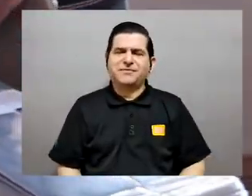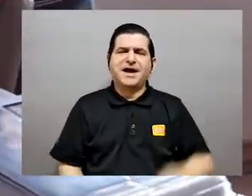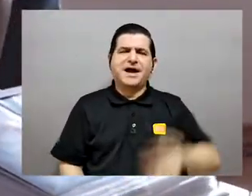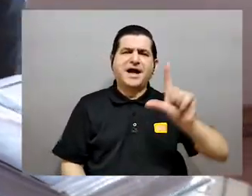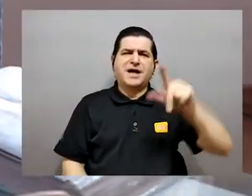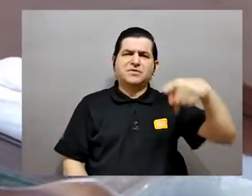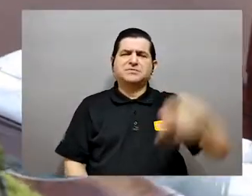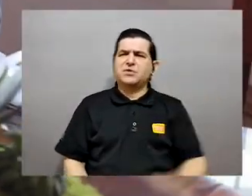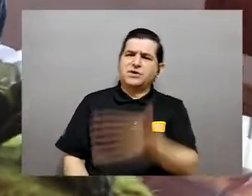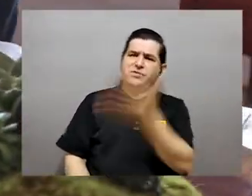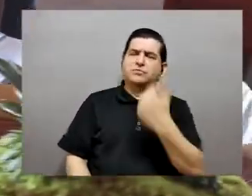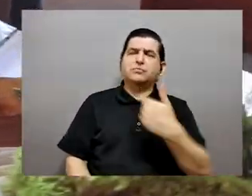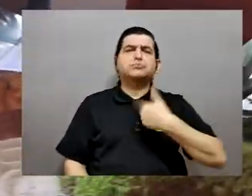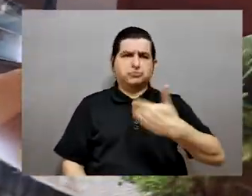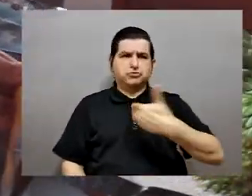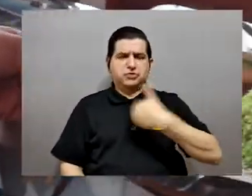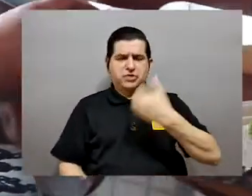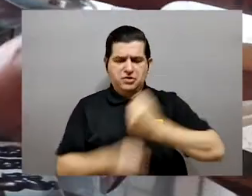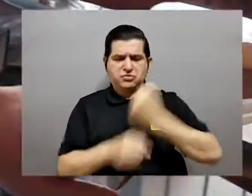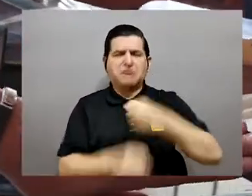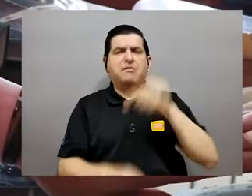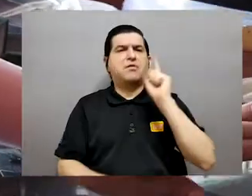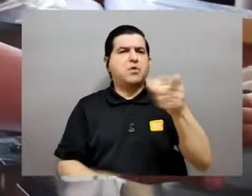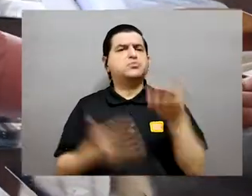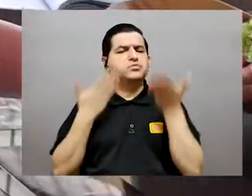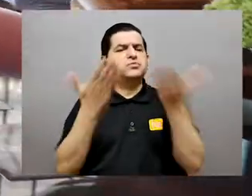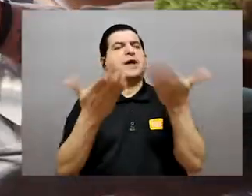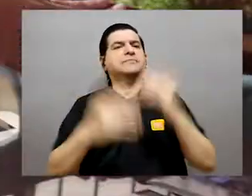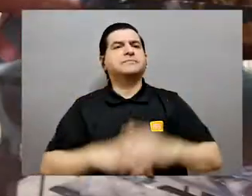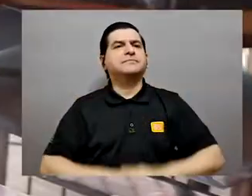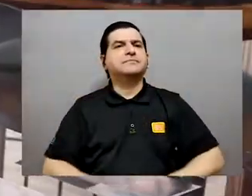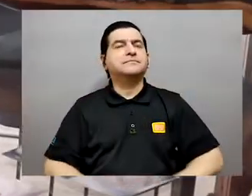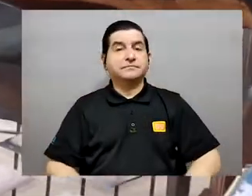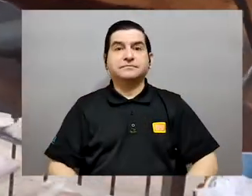país. Entonces, a todo el país. E inclusive,